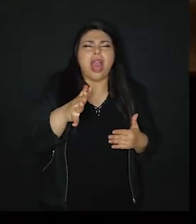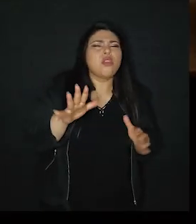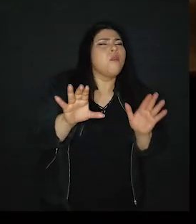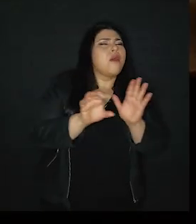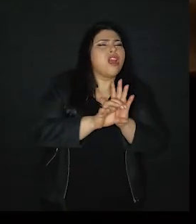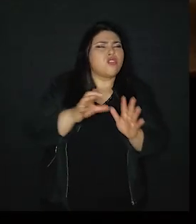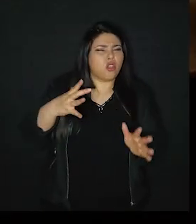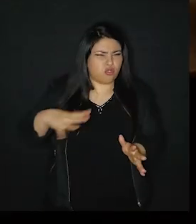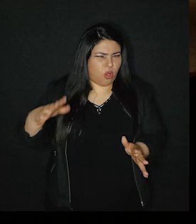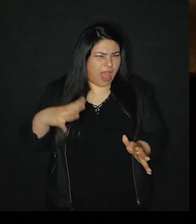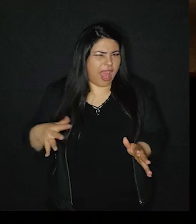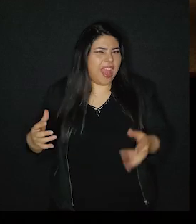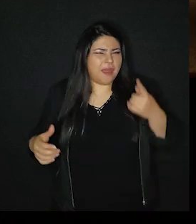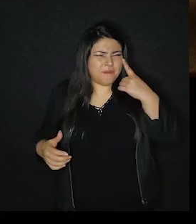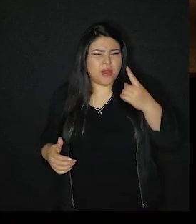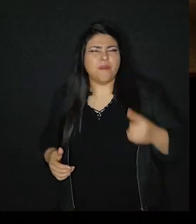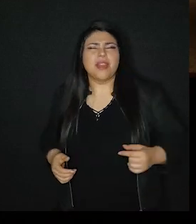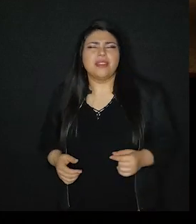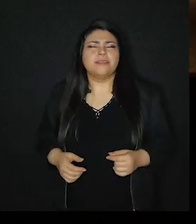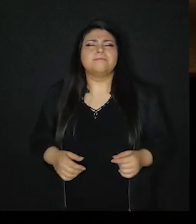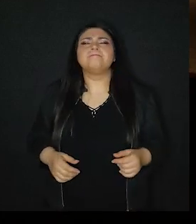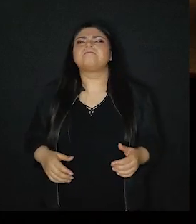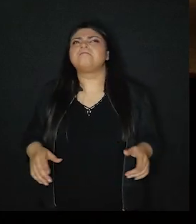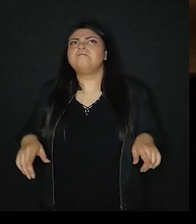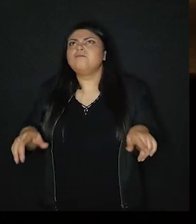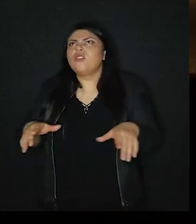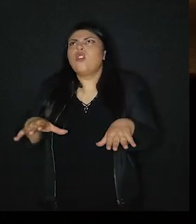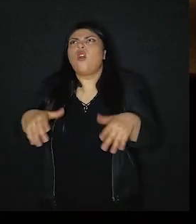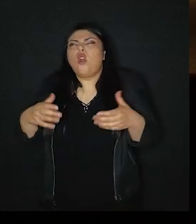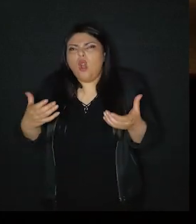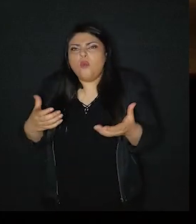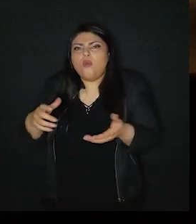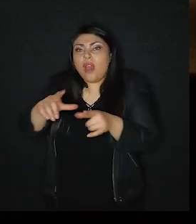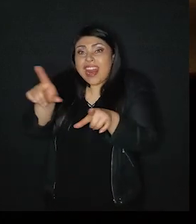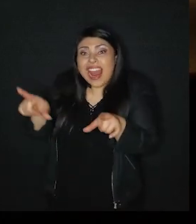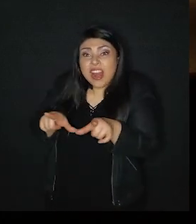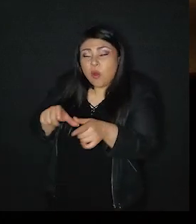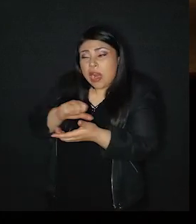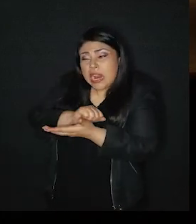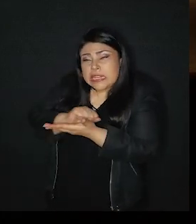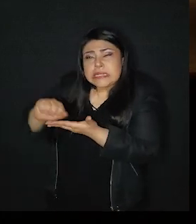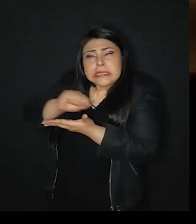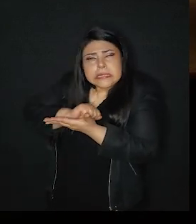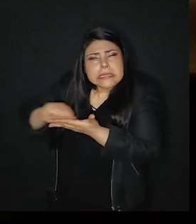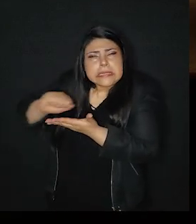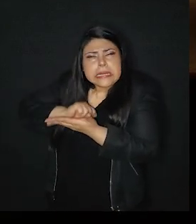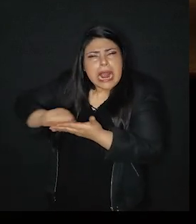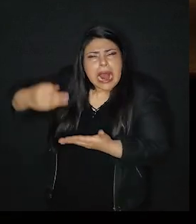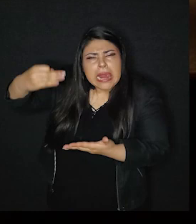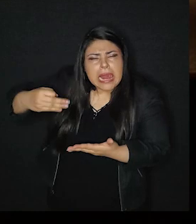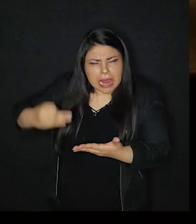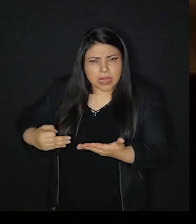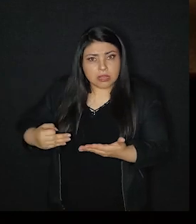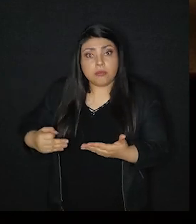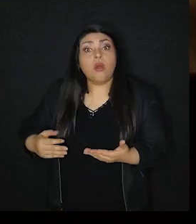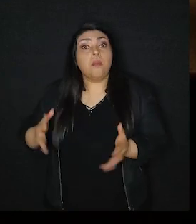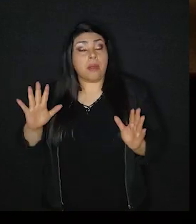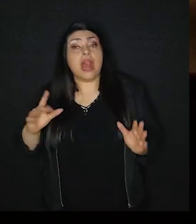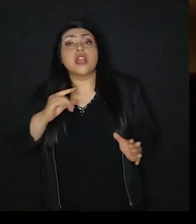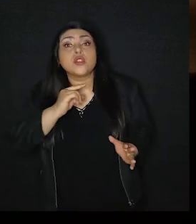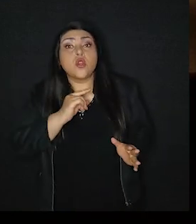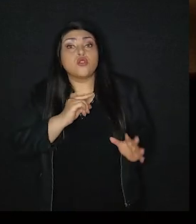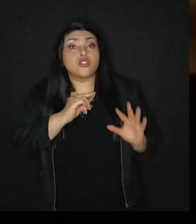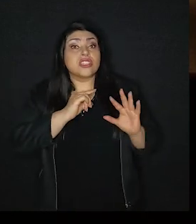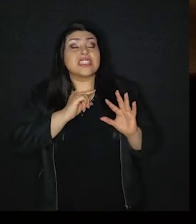trae un poquito una luz de Cómo era el lugar santísimo la gente los sacerdotes podrían entrar al lugar Santo